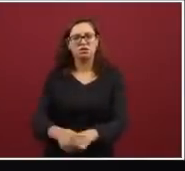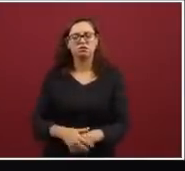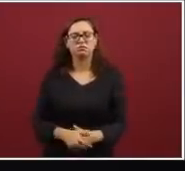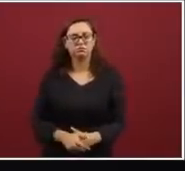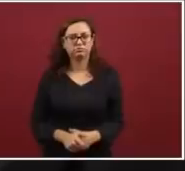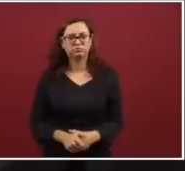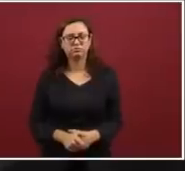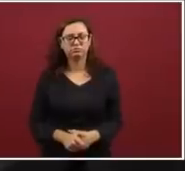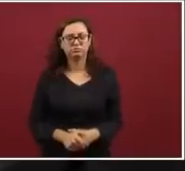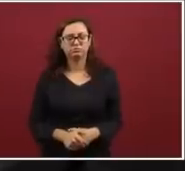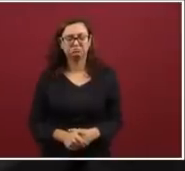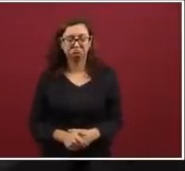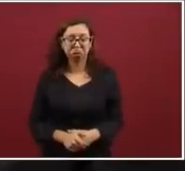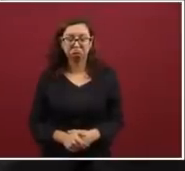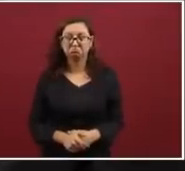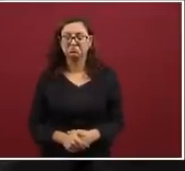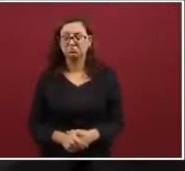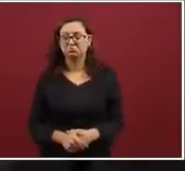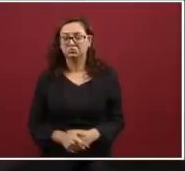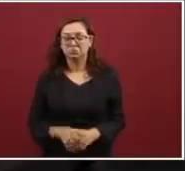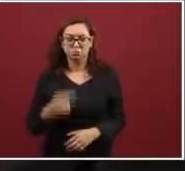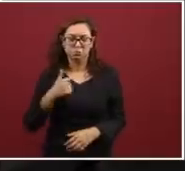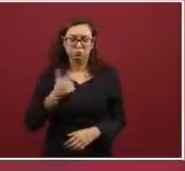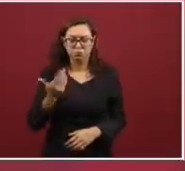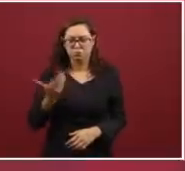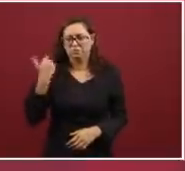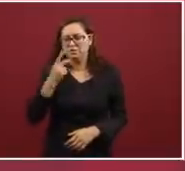Yo una vez dije, y lo creo,